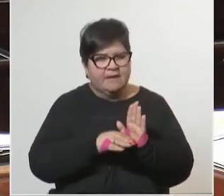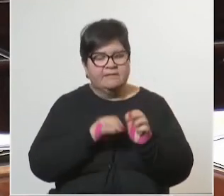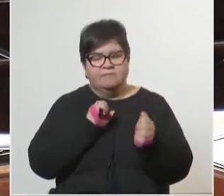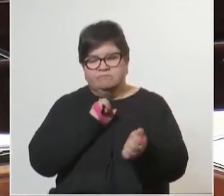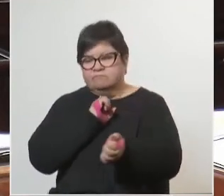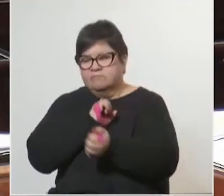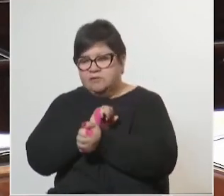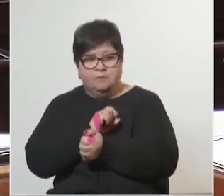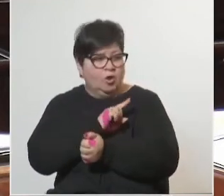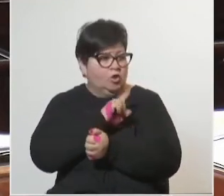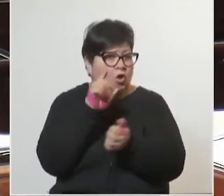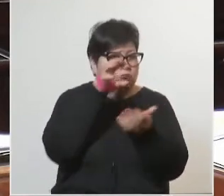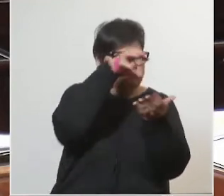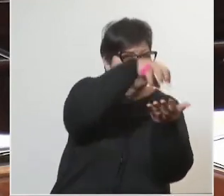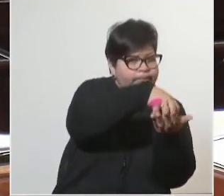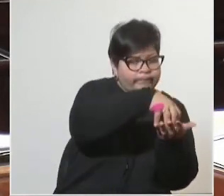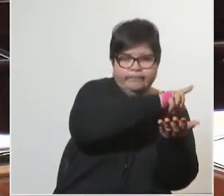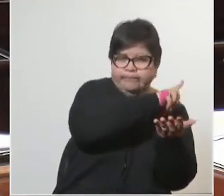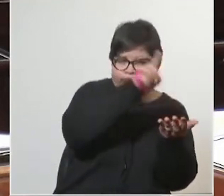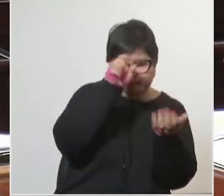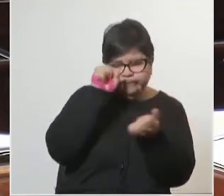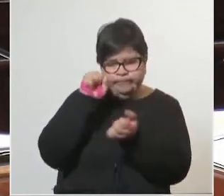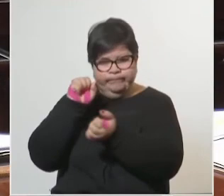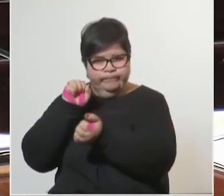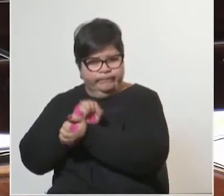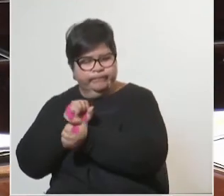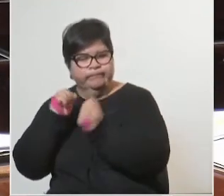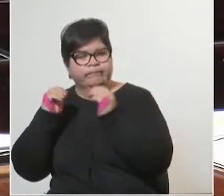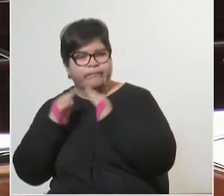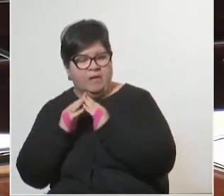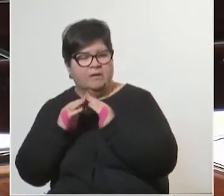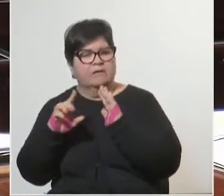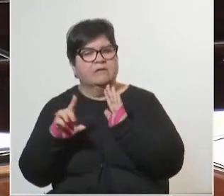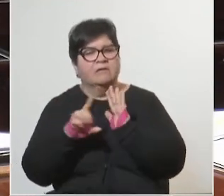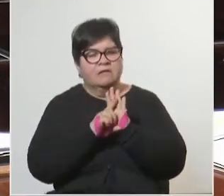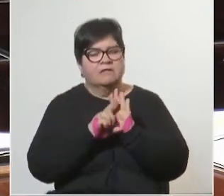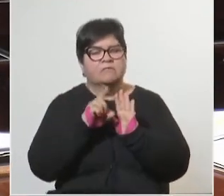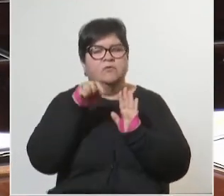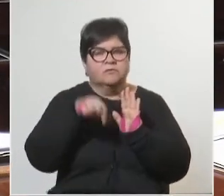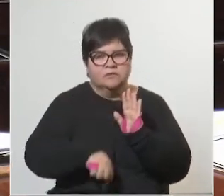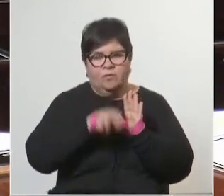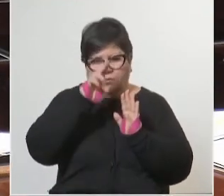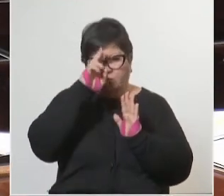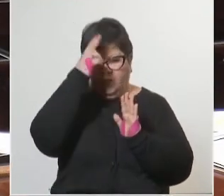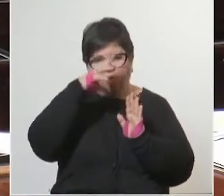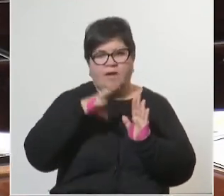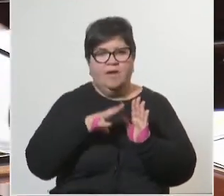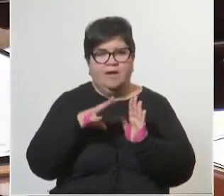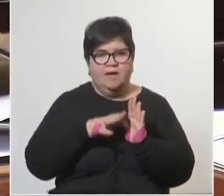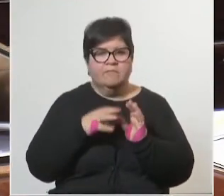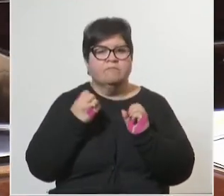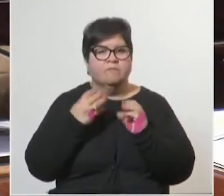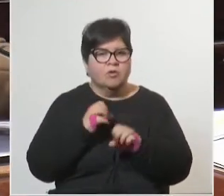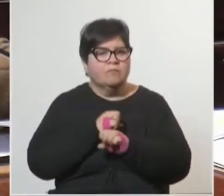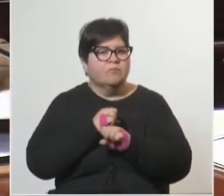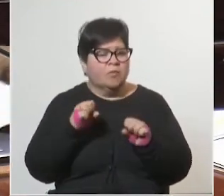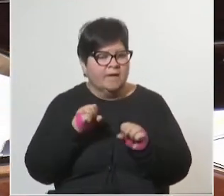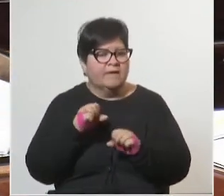prisión celular. Por supuesto que esto es absolutamente legítimo en nuestro país porque lo puede disponer de esos mismos